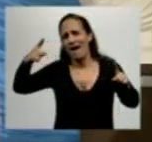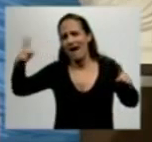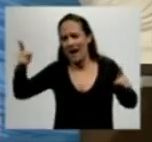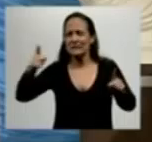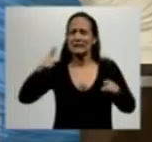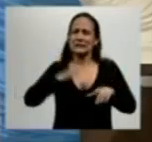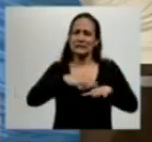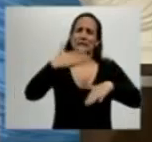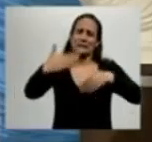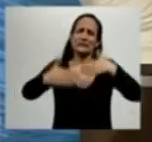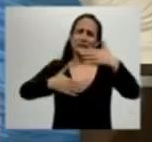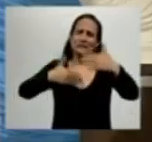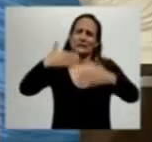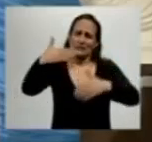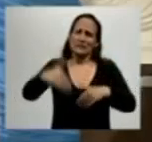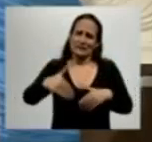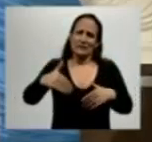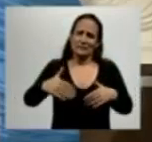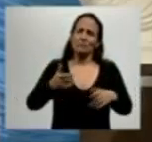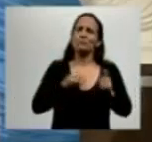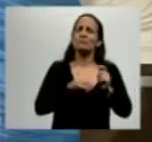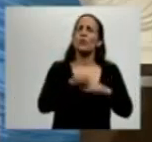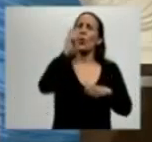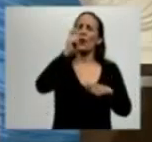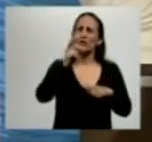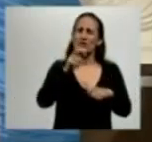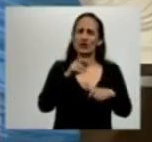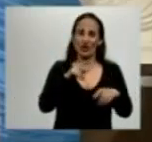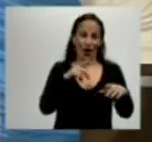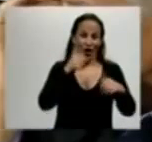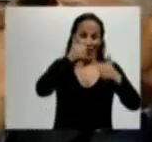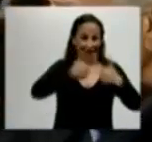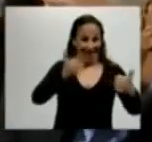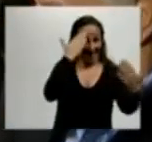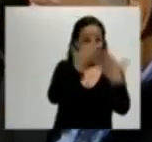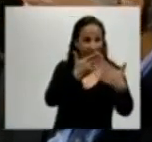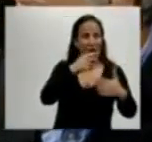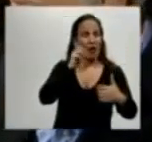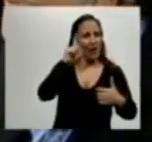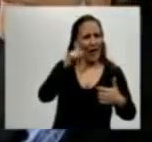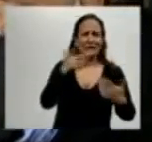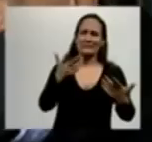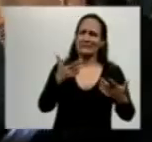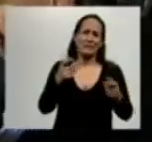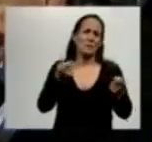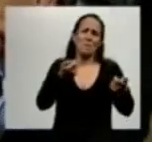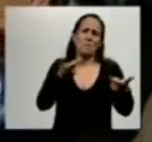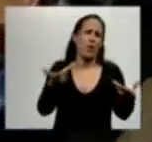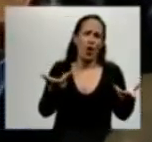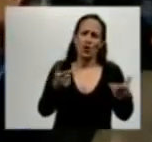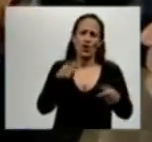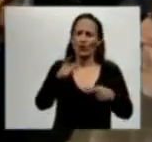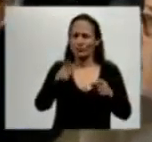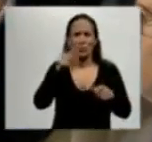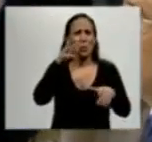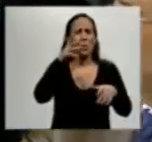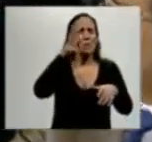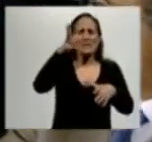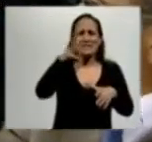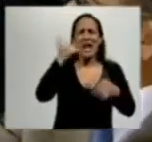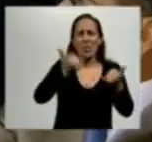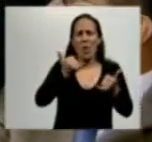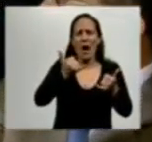proceso. El índice de juicios orales es mínimo respecto de los casos que ingresan anualmente. Hay saturación y poca capacidad de trabajo. Vamos